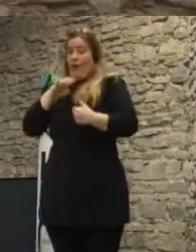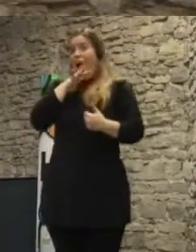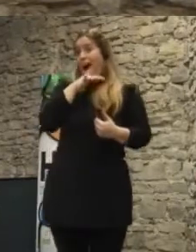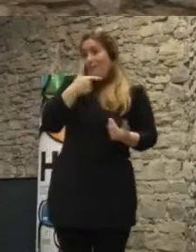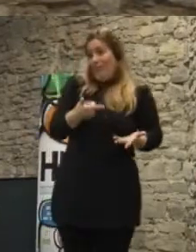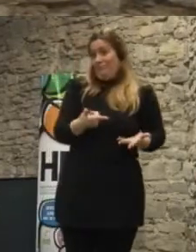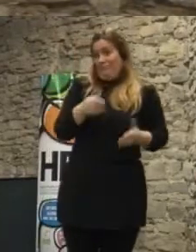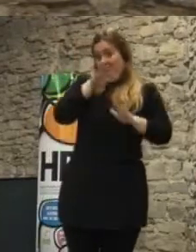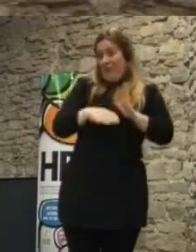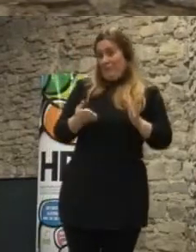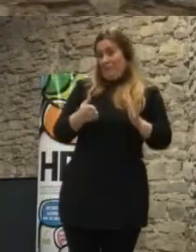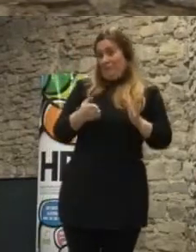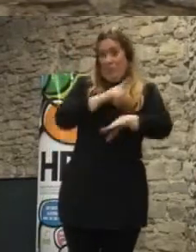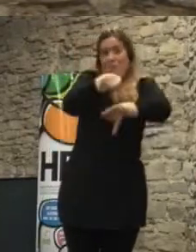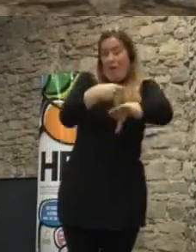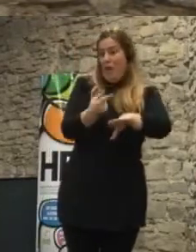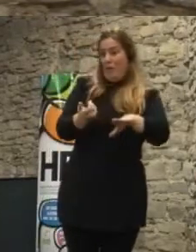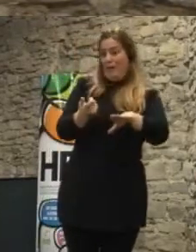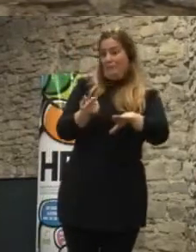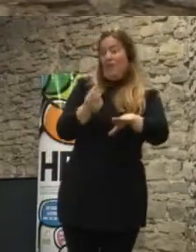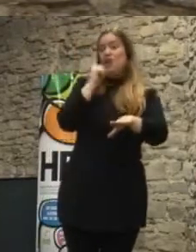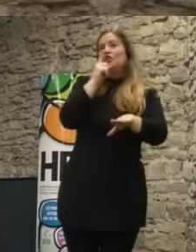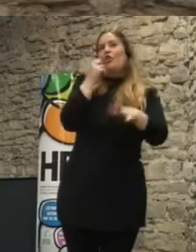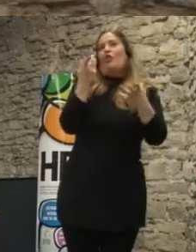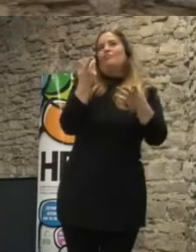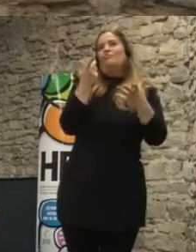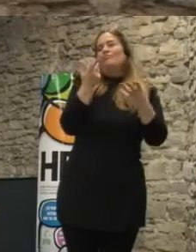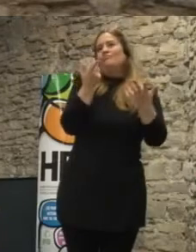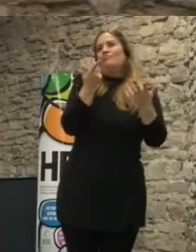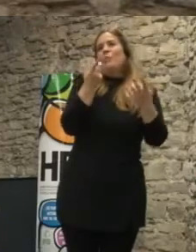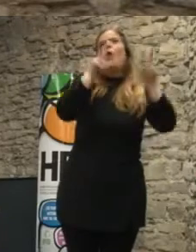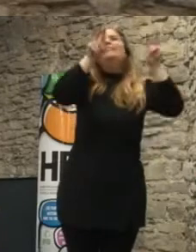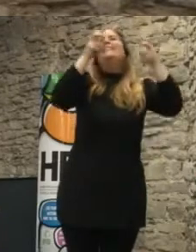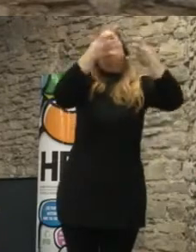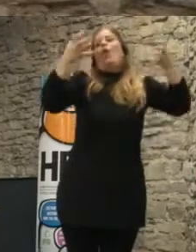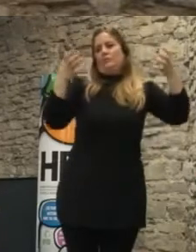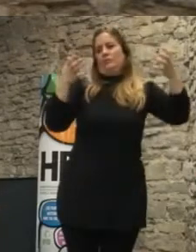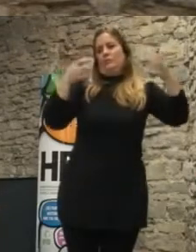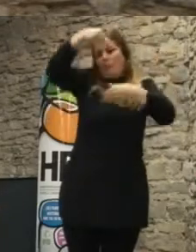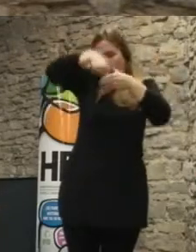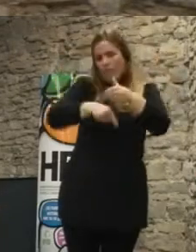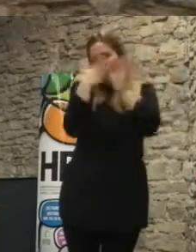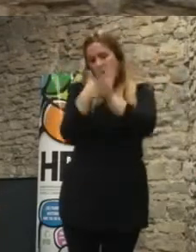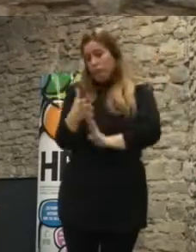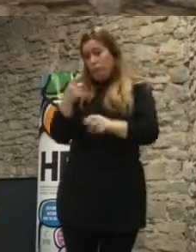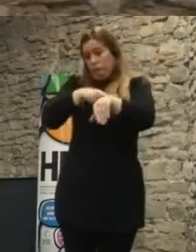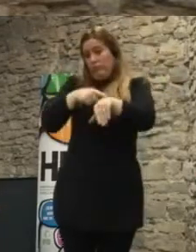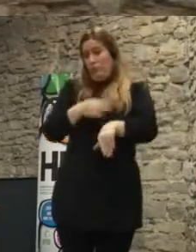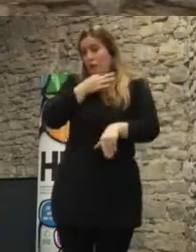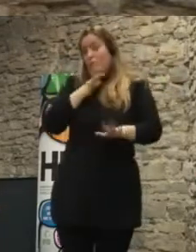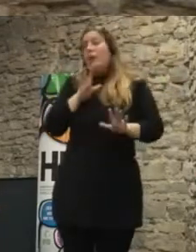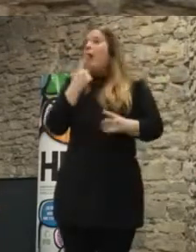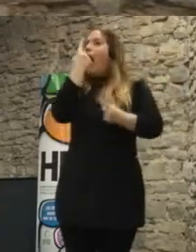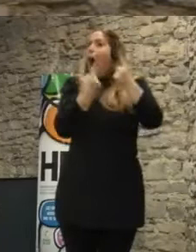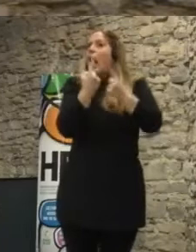pasar de ciertos enunciados, ¿no? Pero sí que algunos flashes, algunos titulares, algunos